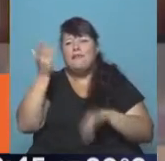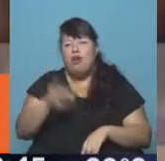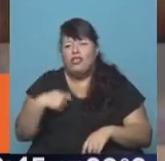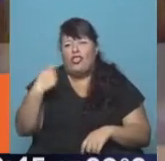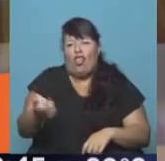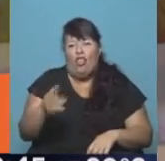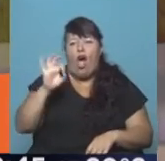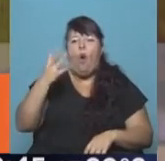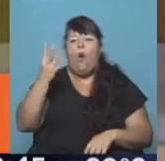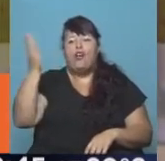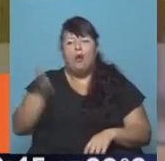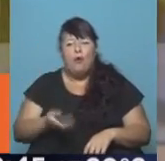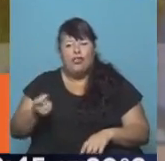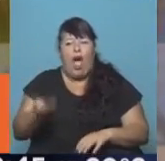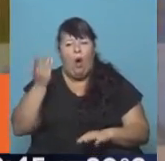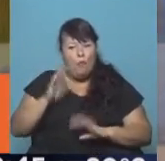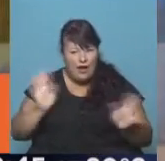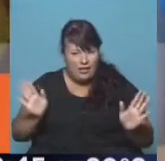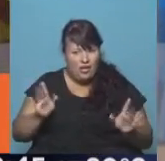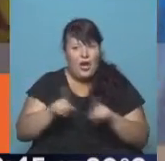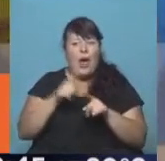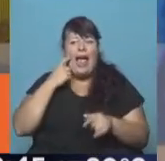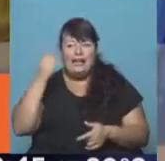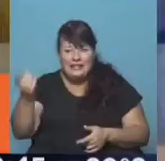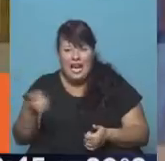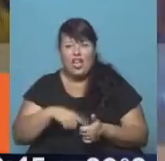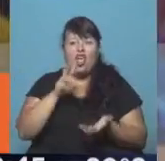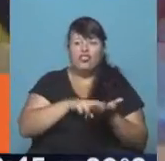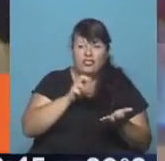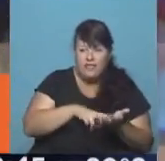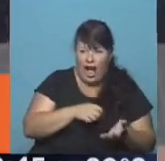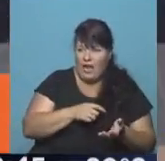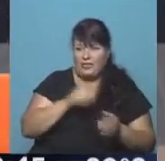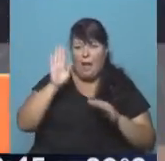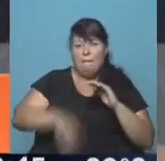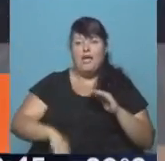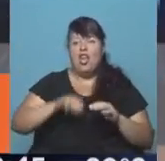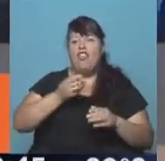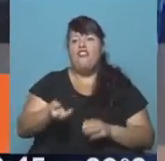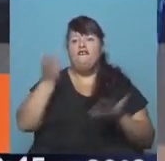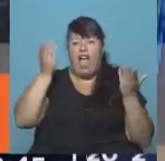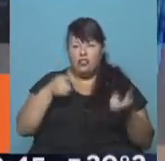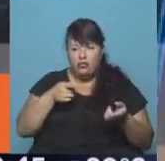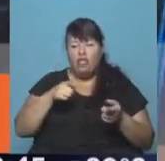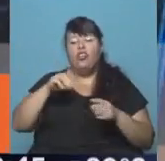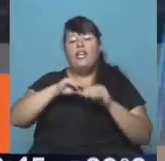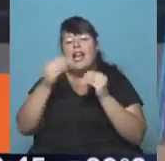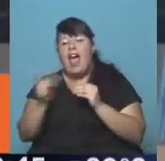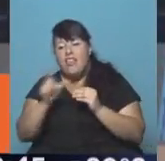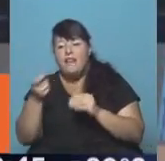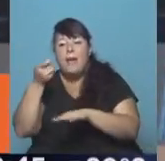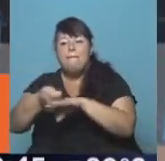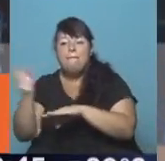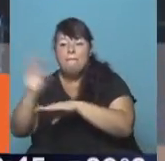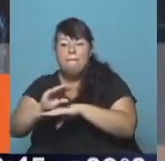o un 4 aumento caso entrerríos casos salta cada 2 por debajo de la inflación entonces el fondo de compensación era